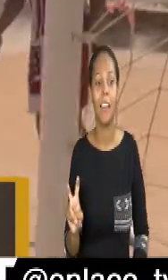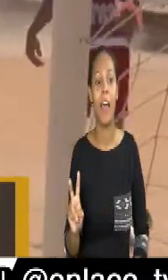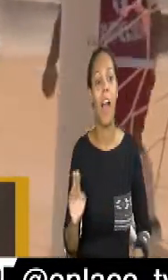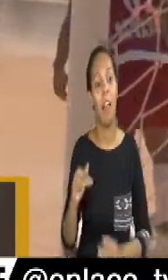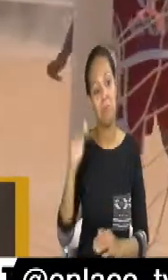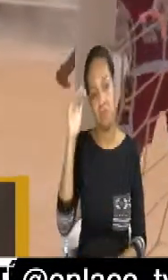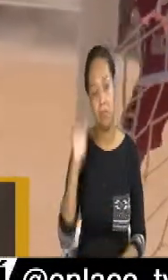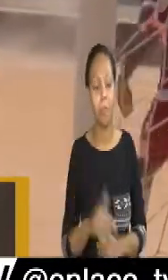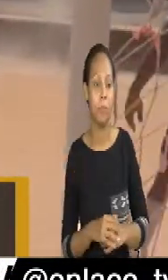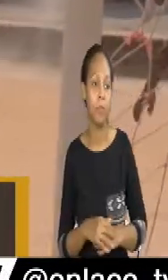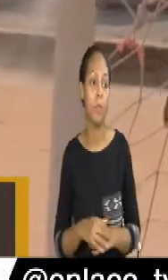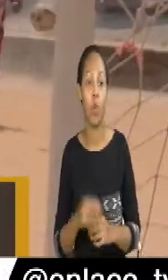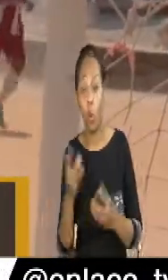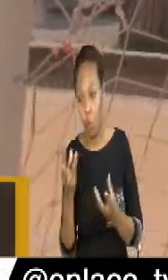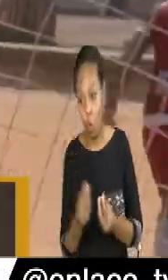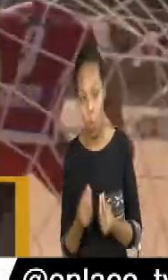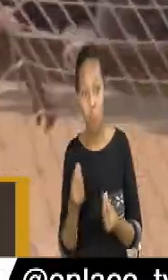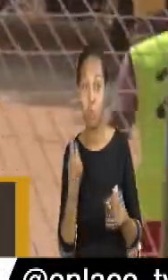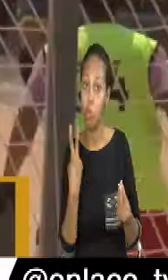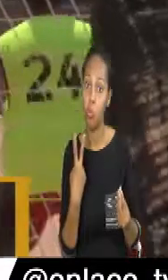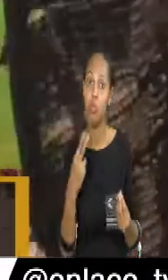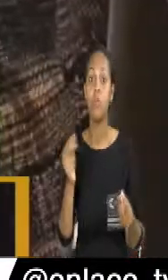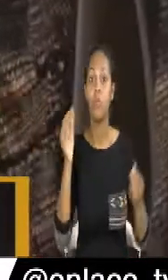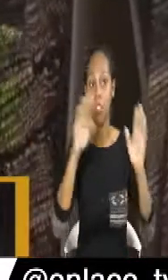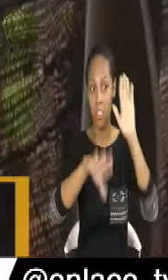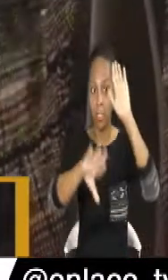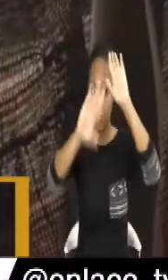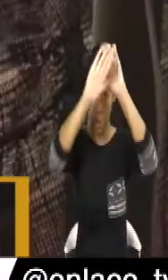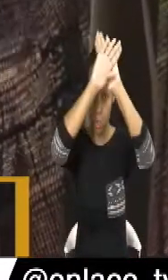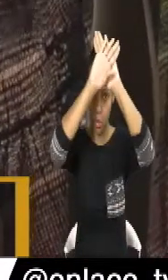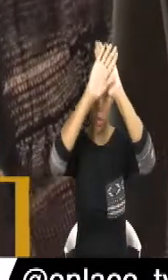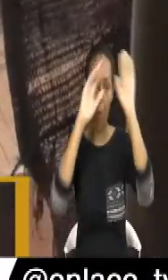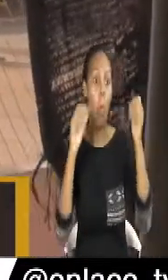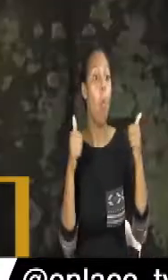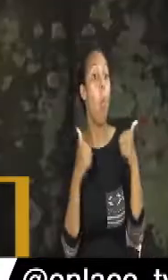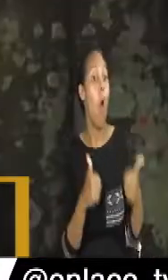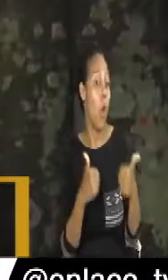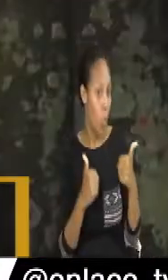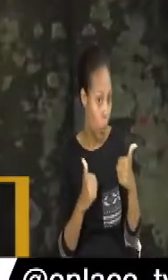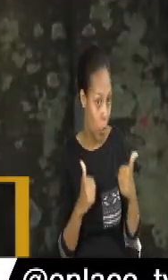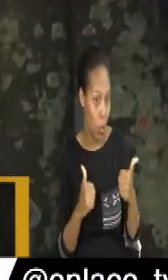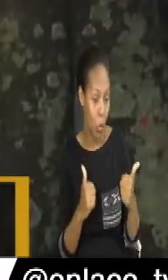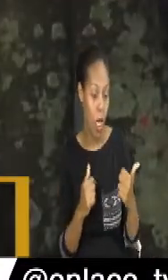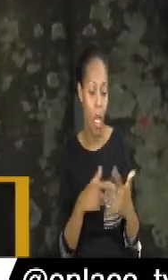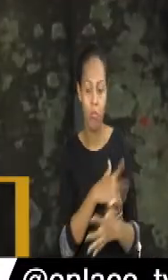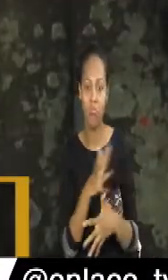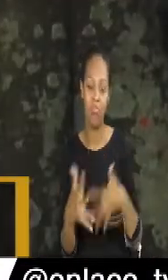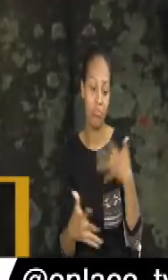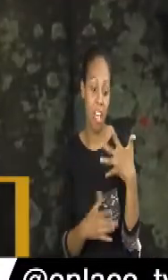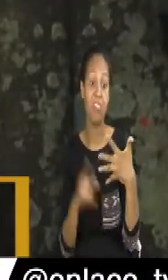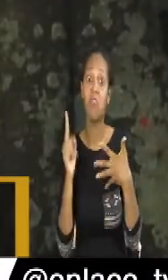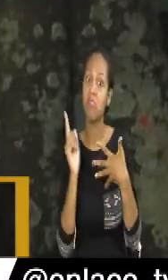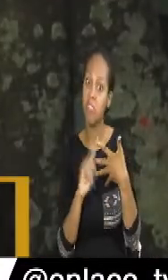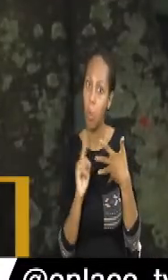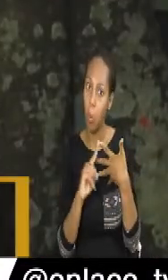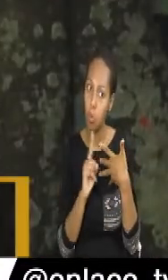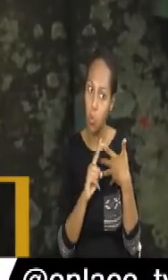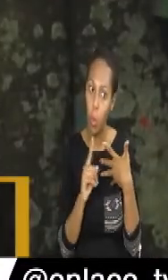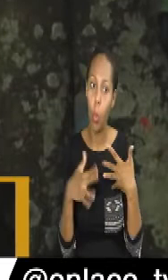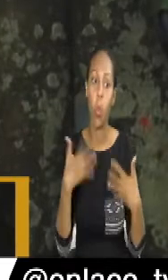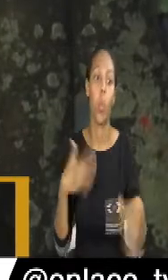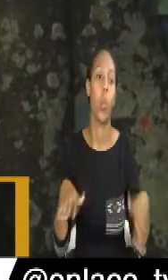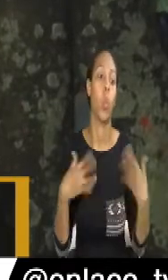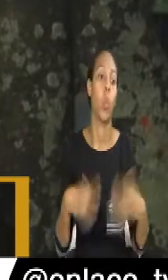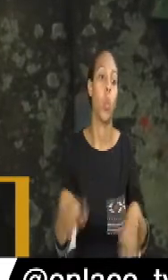nivel técnico es muy bueno, es el segundo de la tabla. Esperamos de que con este nivel